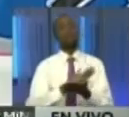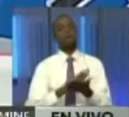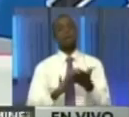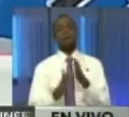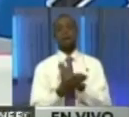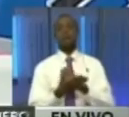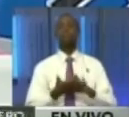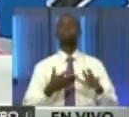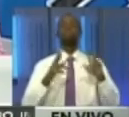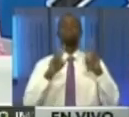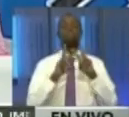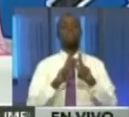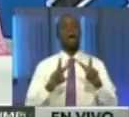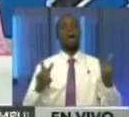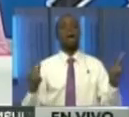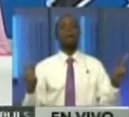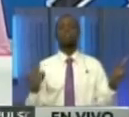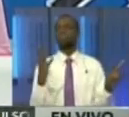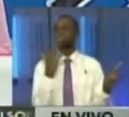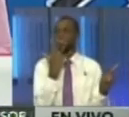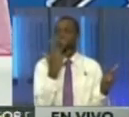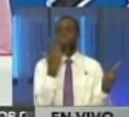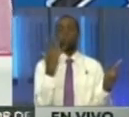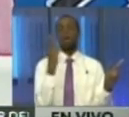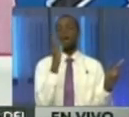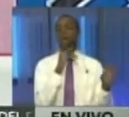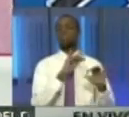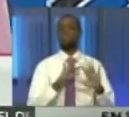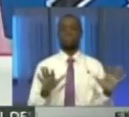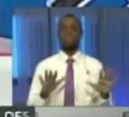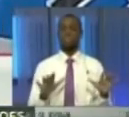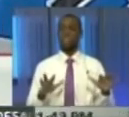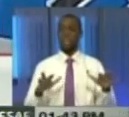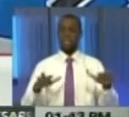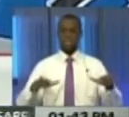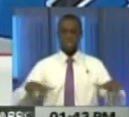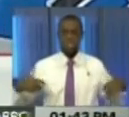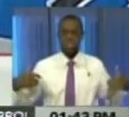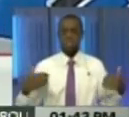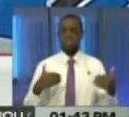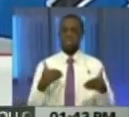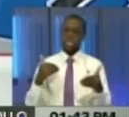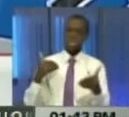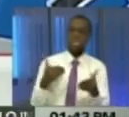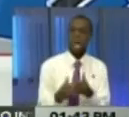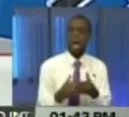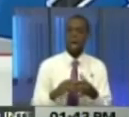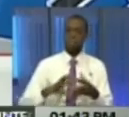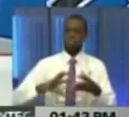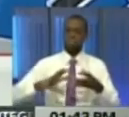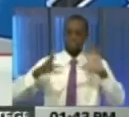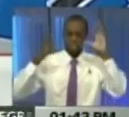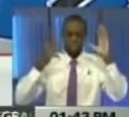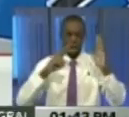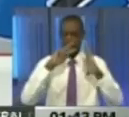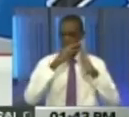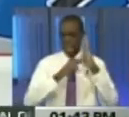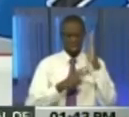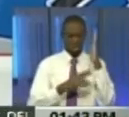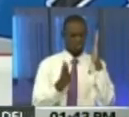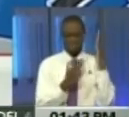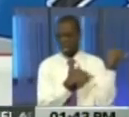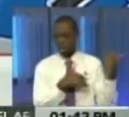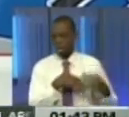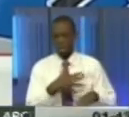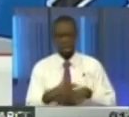viviendo en paz. Lesionar los tiempos para la planificación, organización y ejecución de